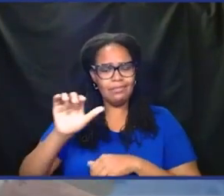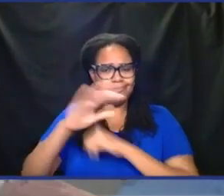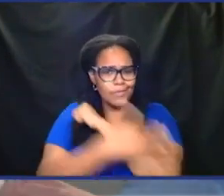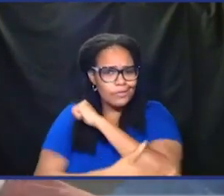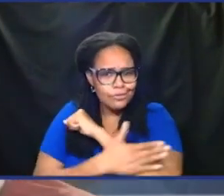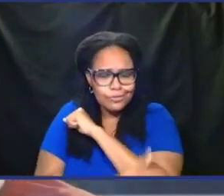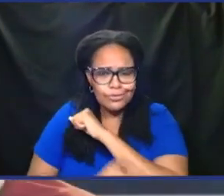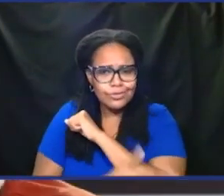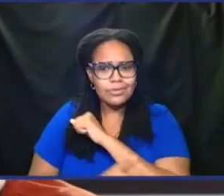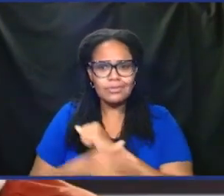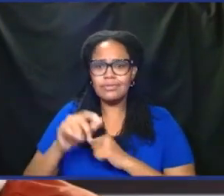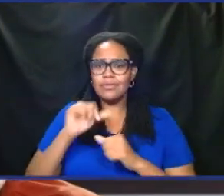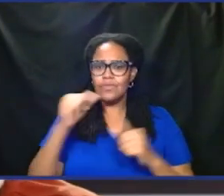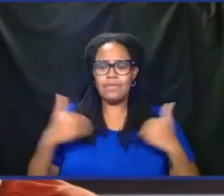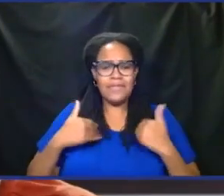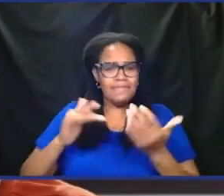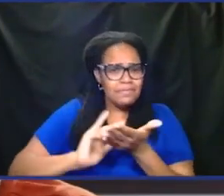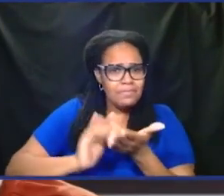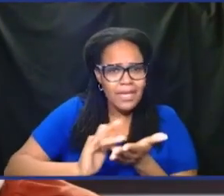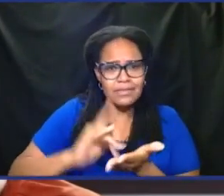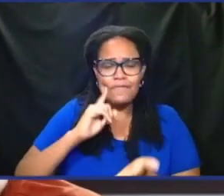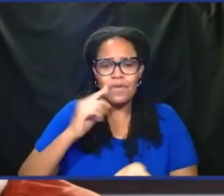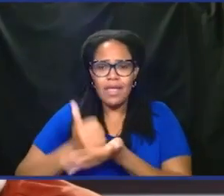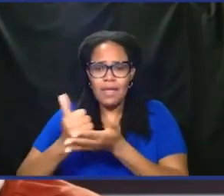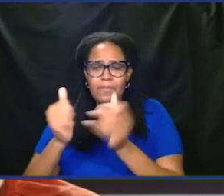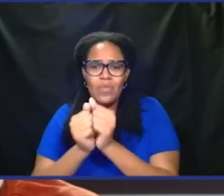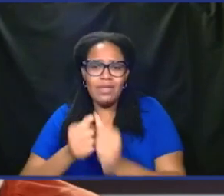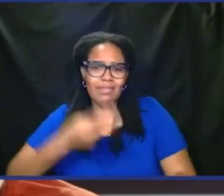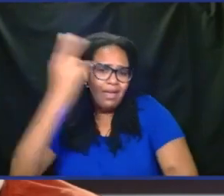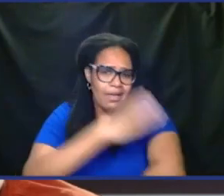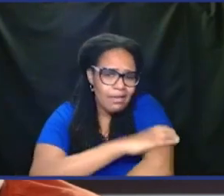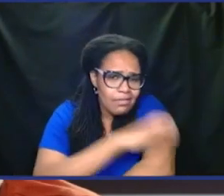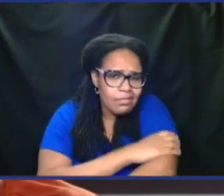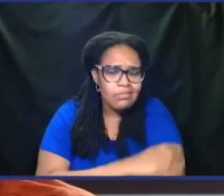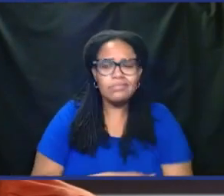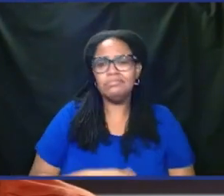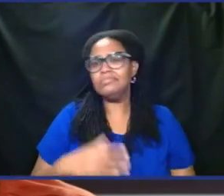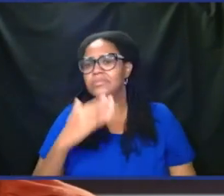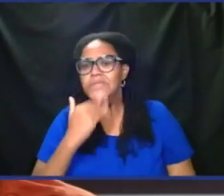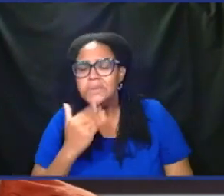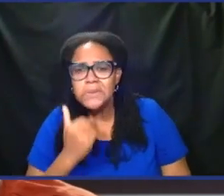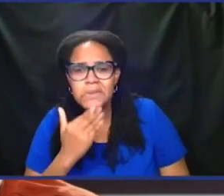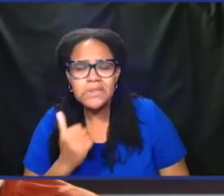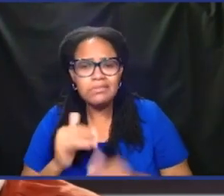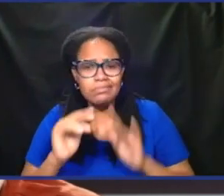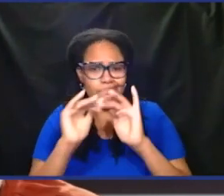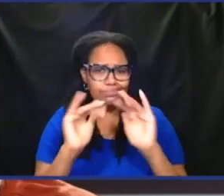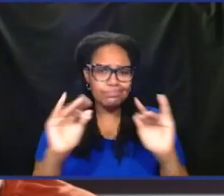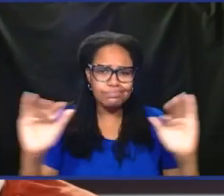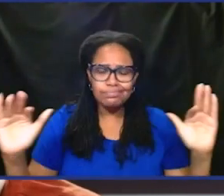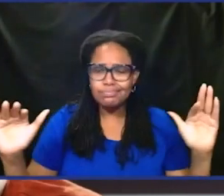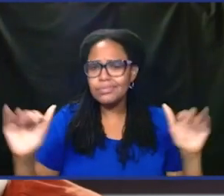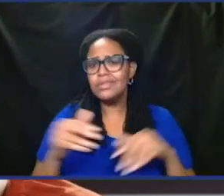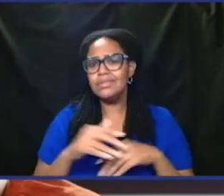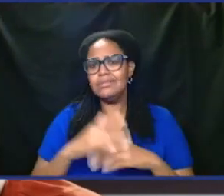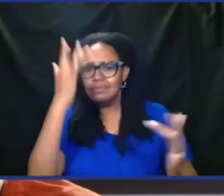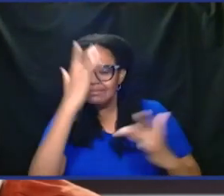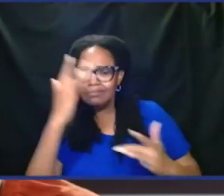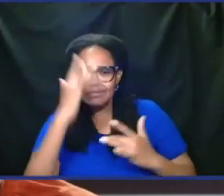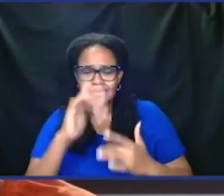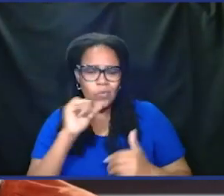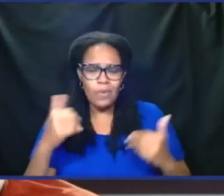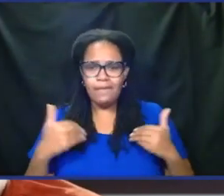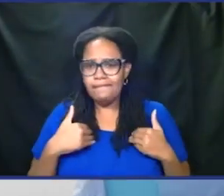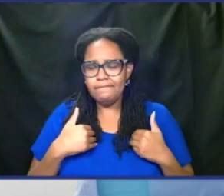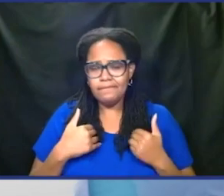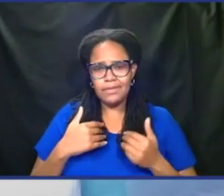un medicamento para una hipertensión arterial, diabetes, entre otras enfermedades crónicas o no crónicas,